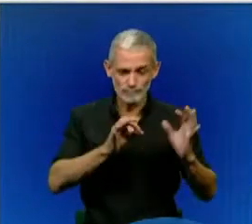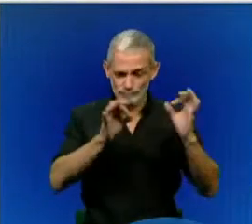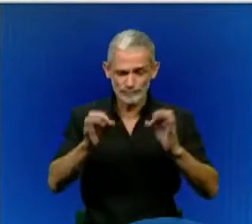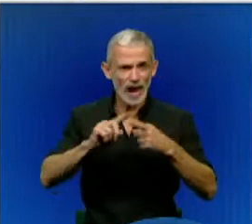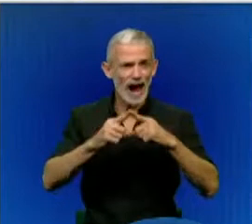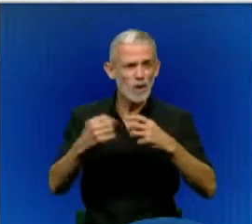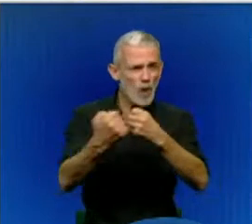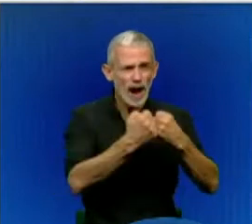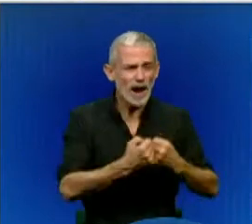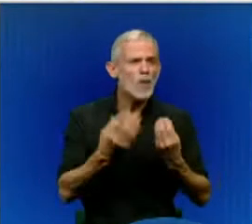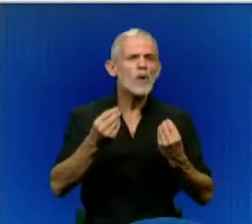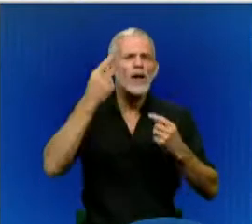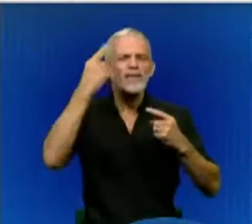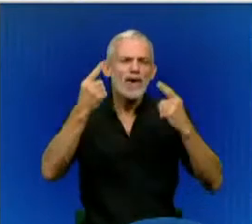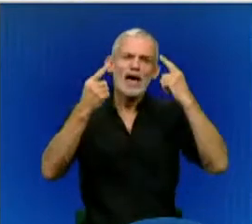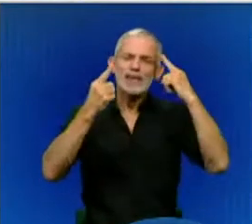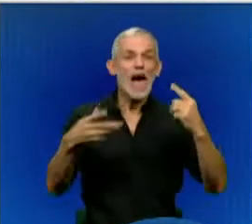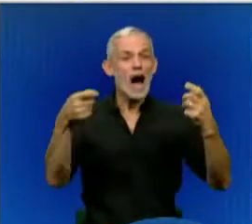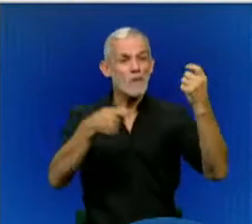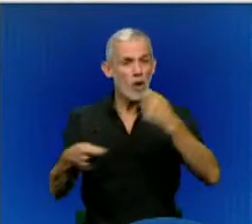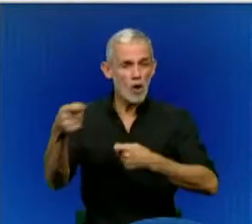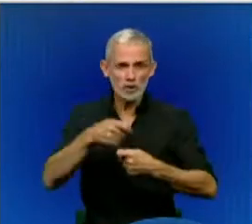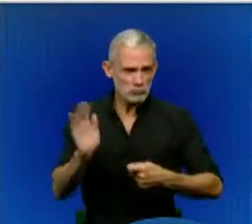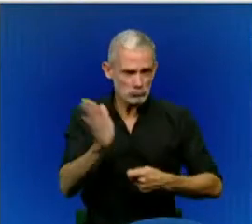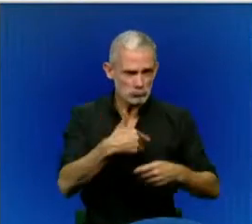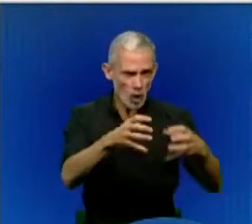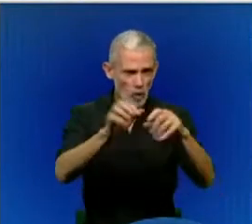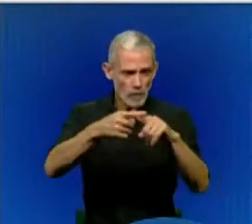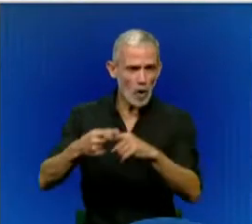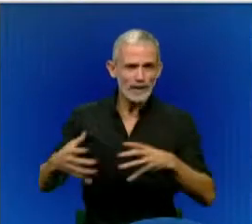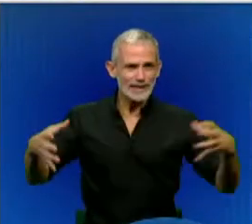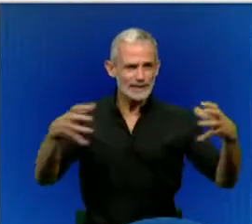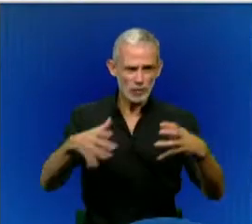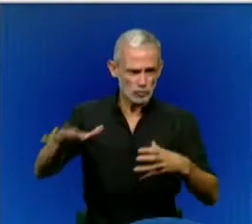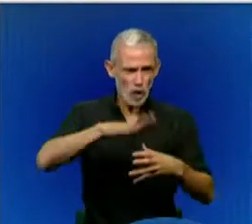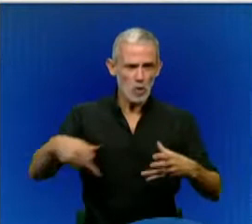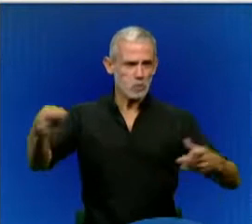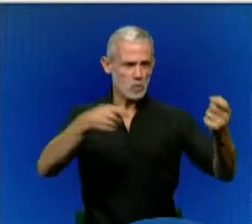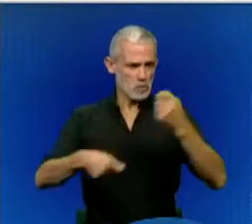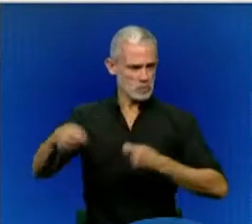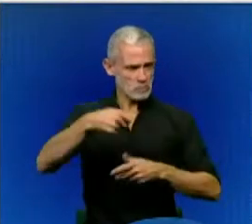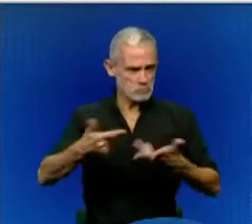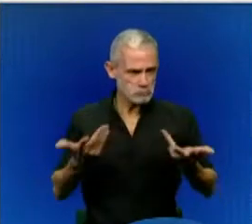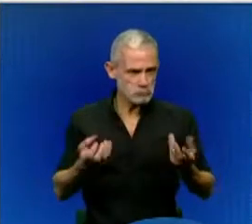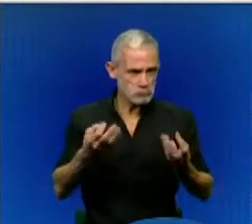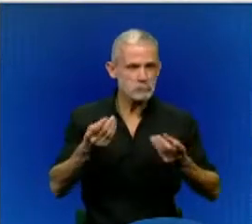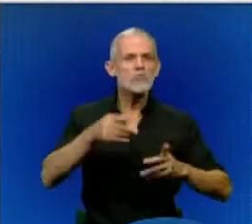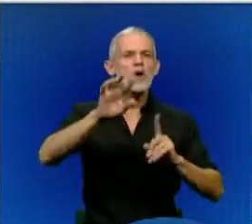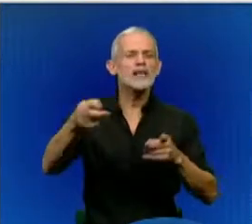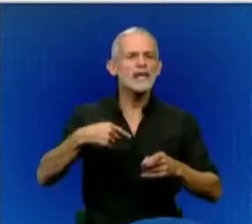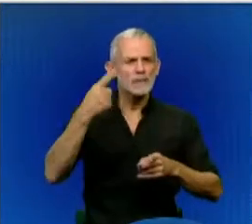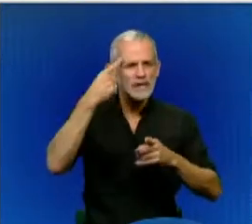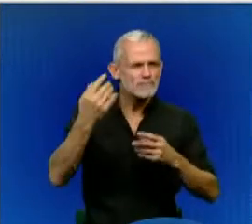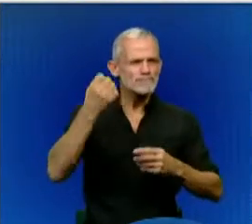consenso por ideas y aportes que trajeron todos los espacios políticos, pero yo quisiera poner de relevancia que también